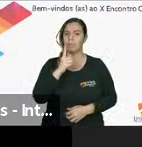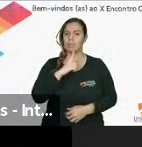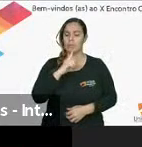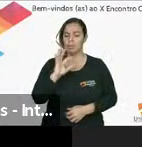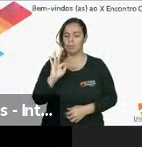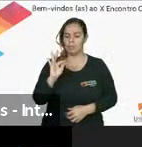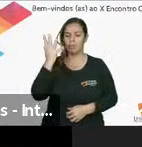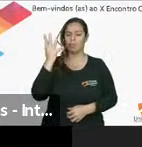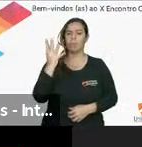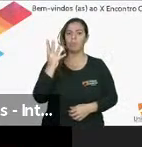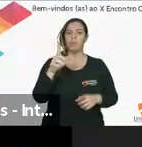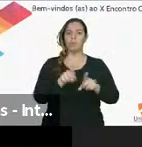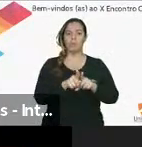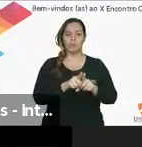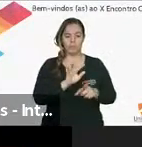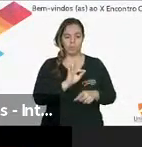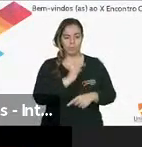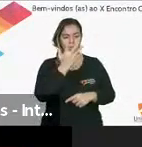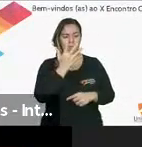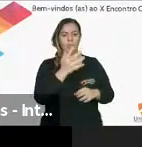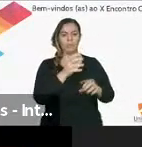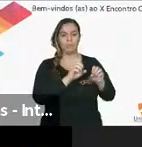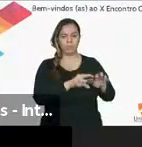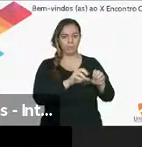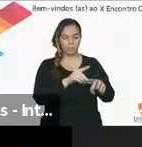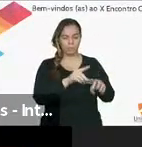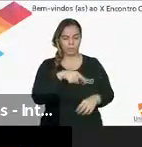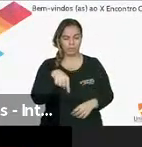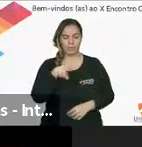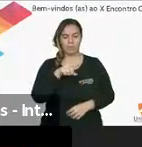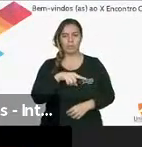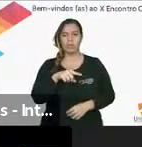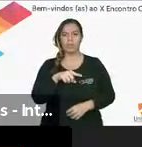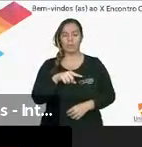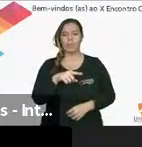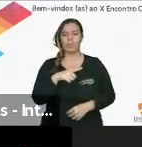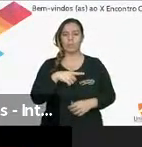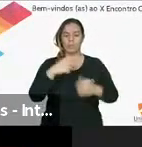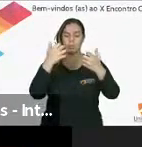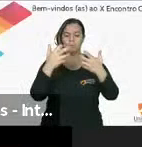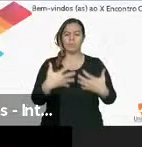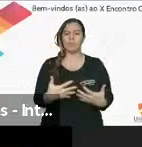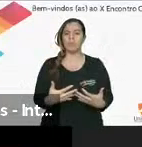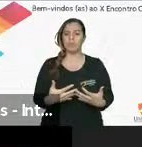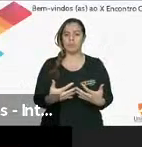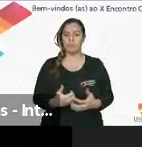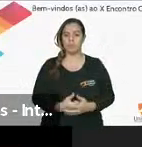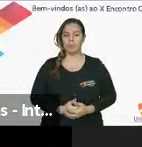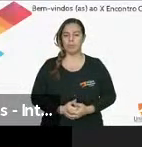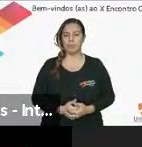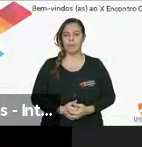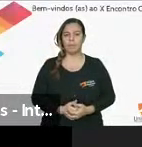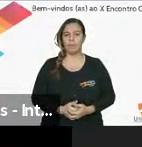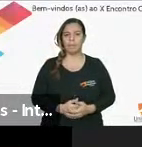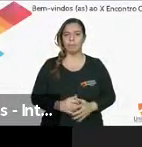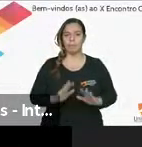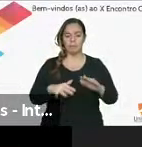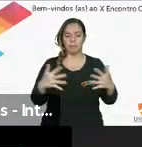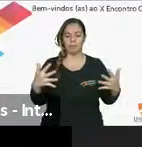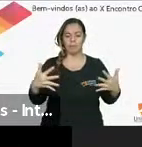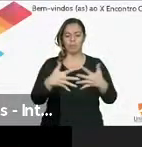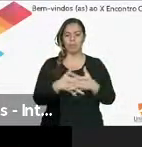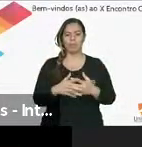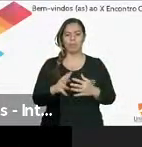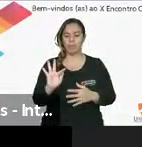fenómeno fundante de la educación, queda oculto por la explicación. Se confunde fenómeno con